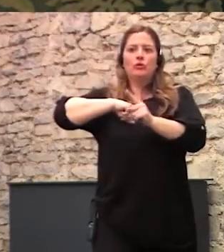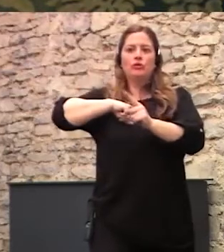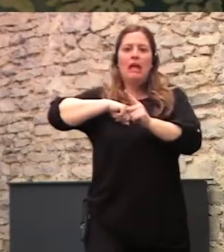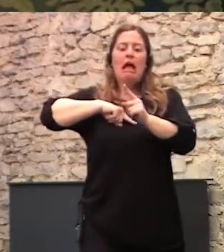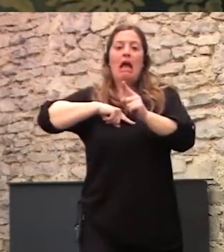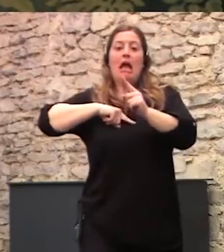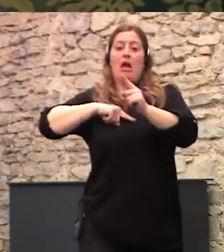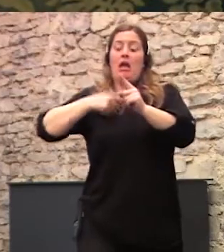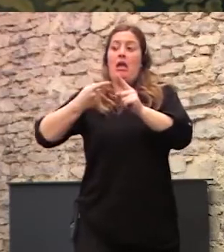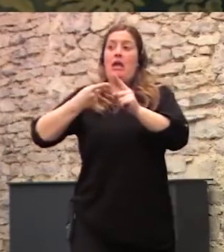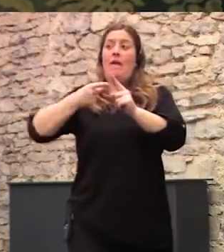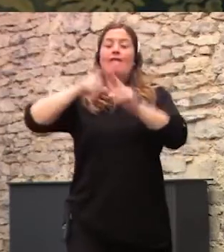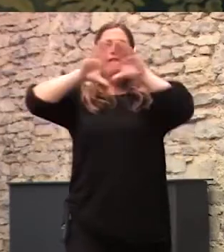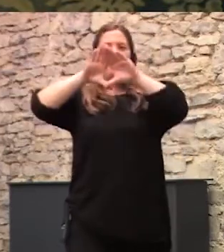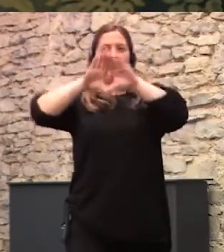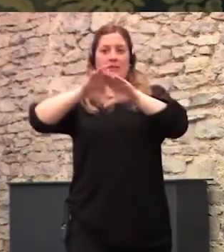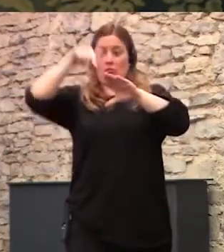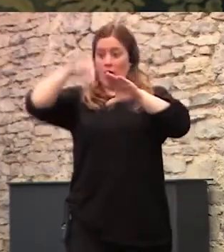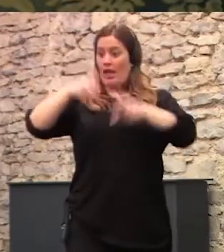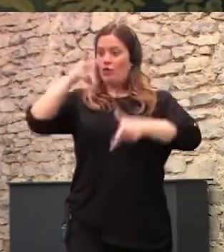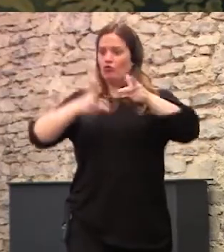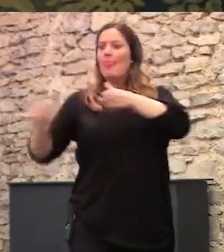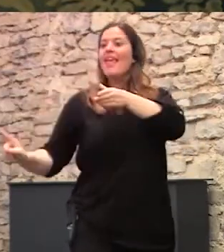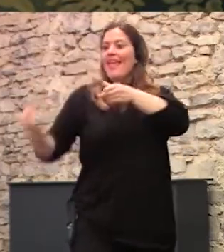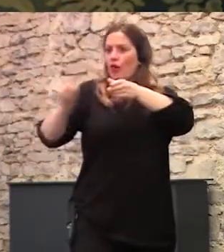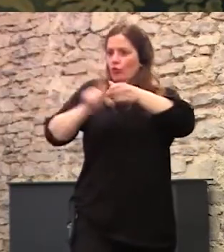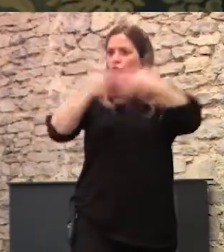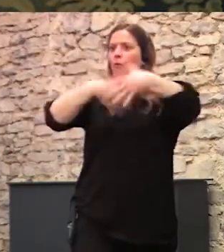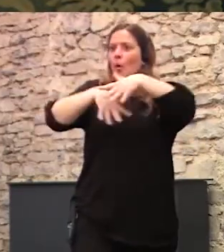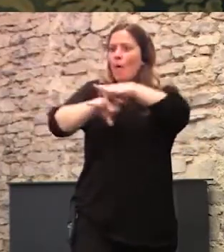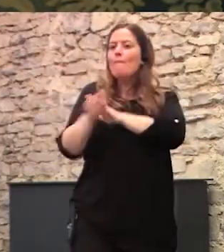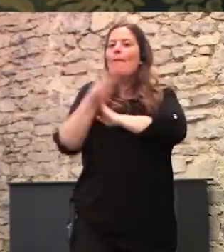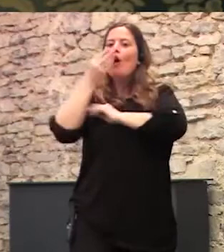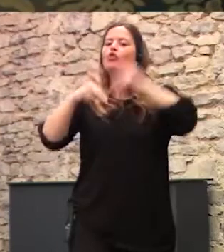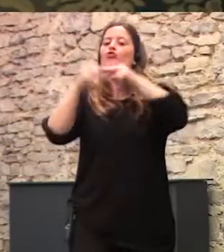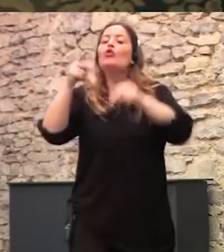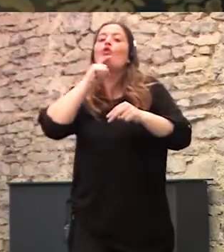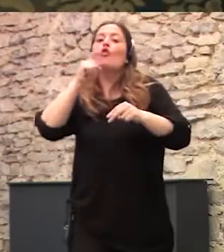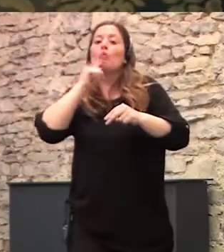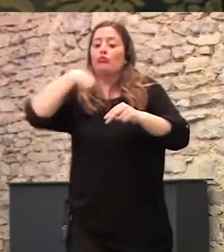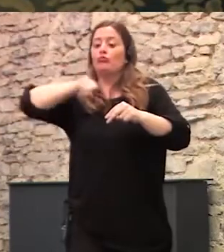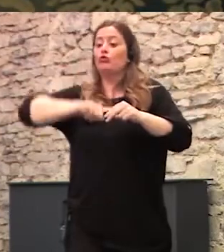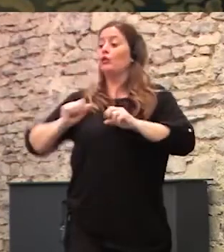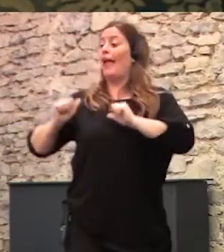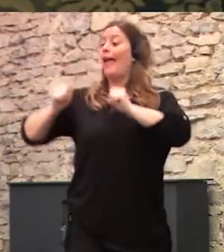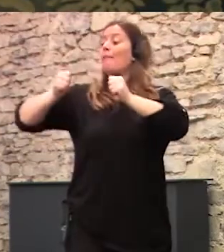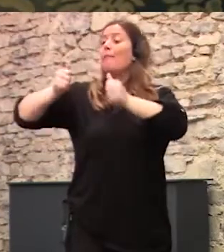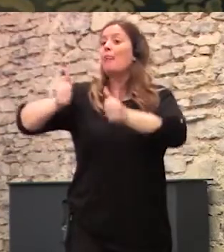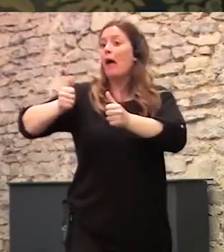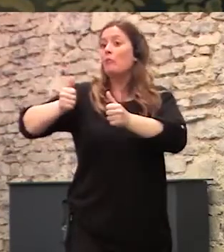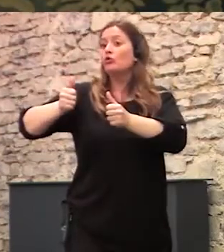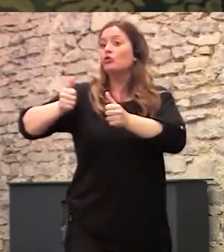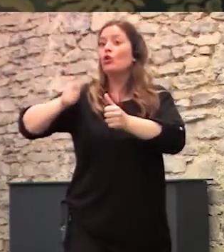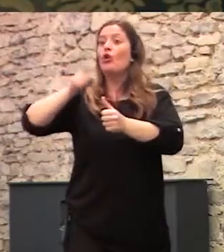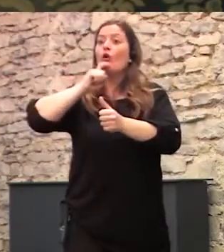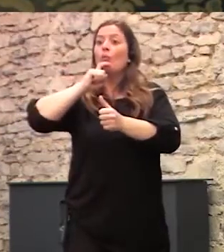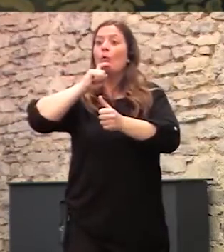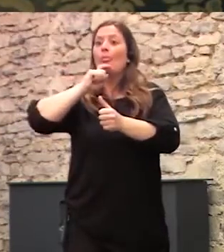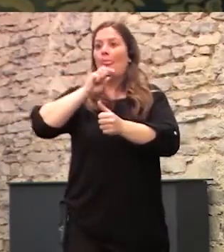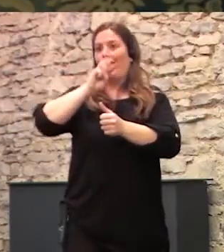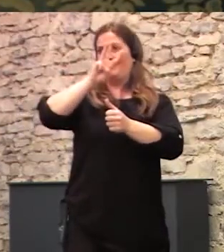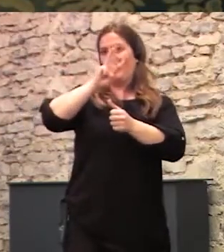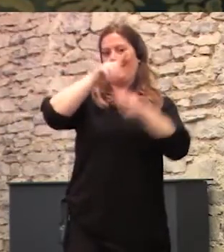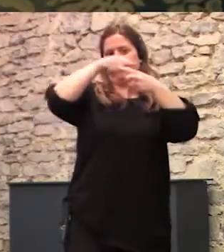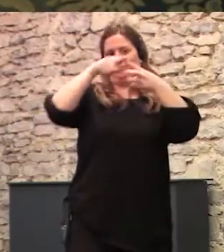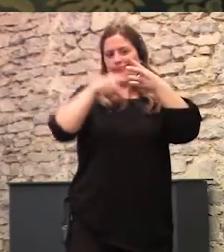más inclusivo aquí mismo en Euskal Herria? Yo entiendo que podemos partir de esos tres ejes de